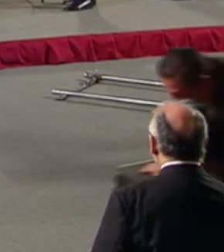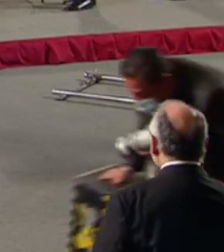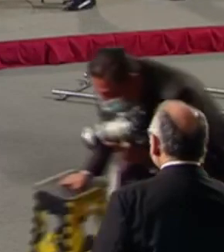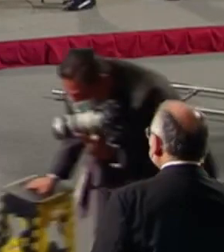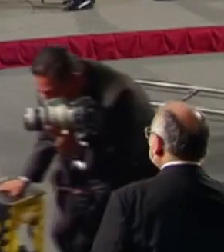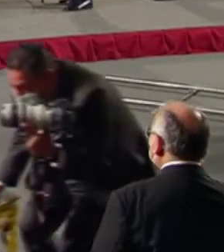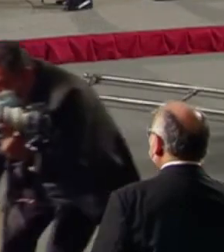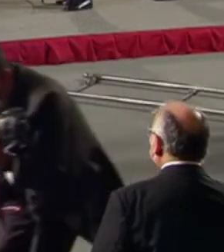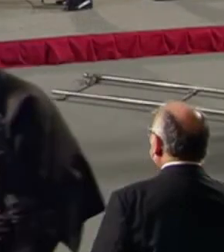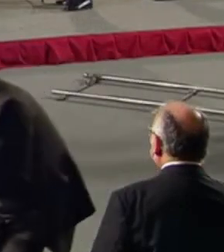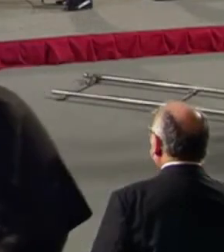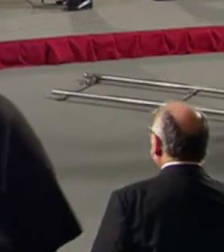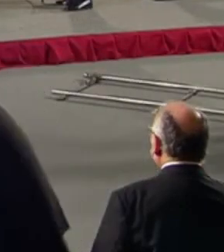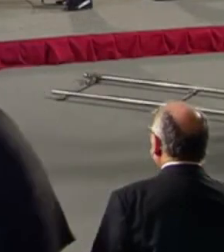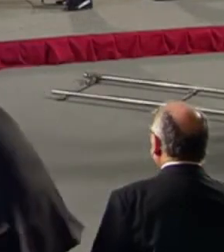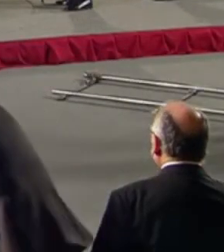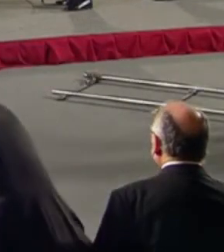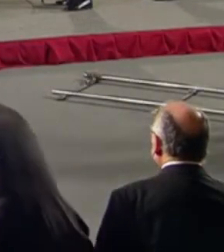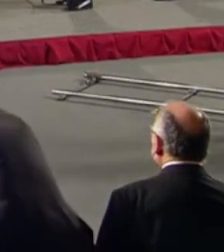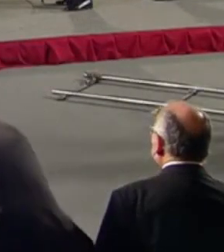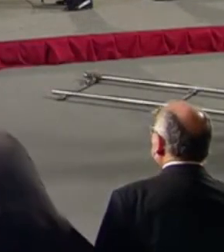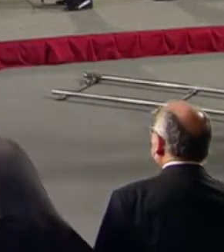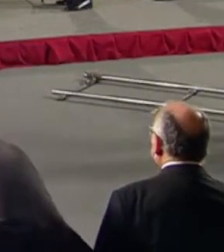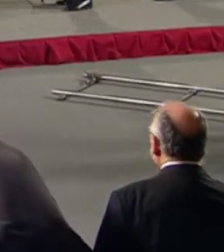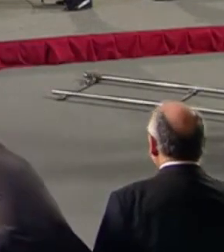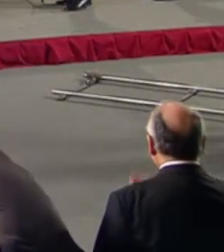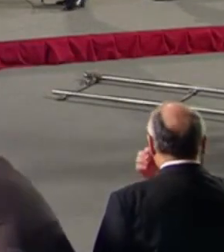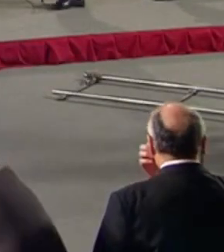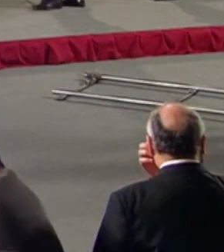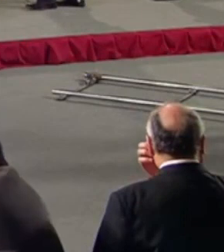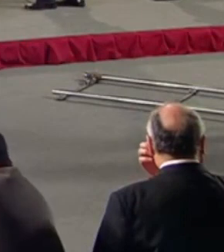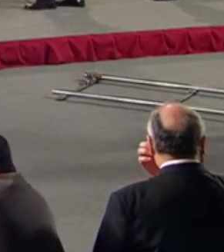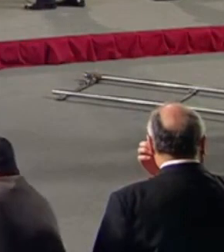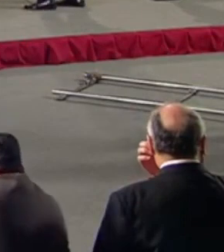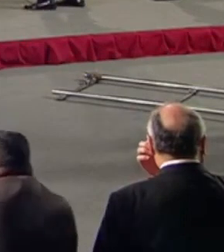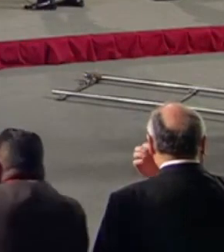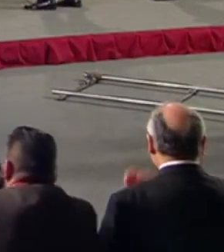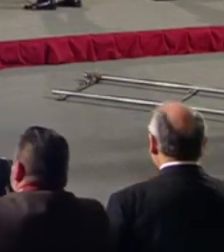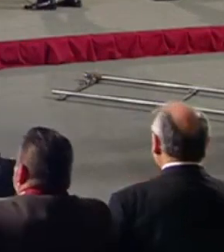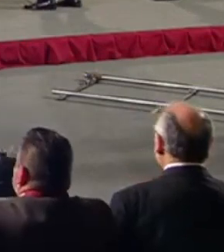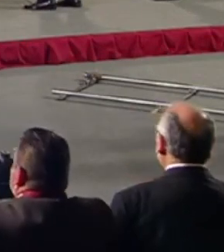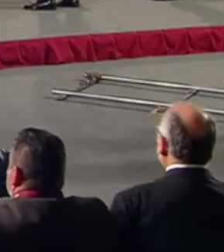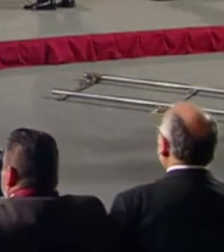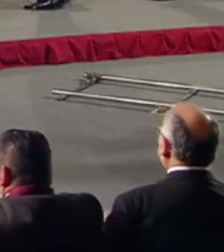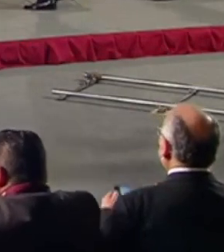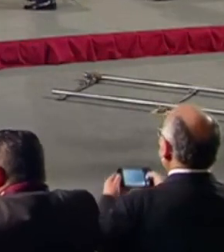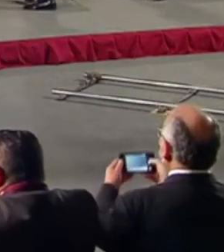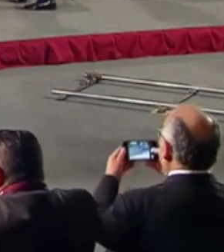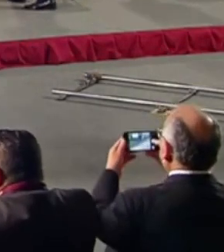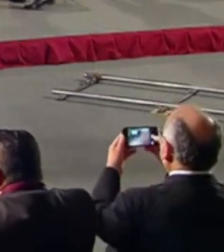Arquitectura 2020 al arquitecto Fray Gabriel Chávez de la Mora.